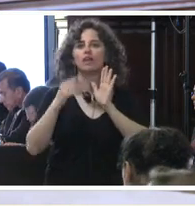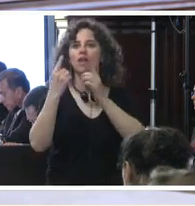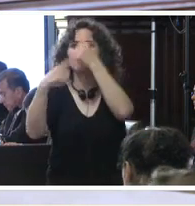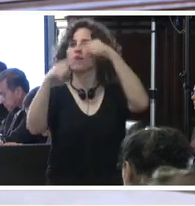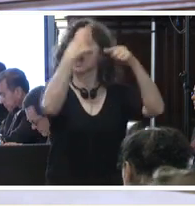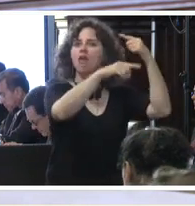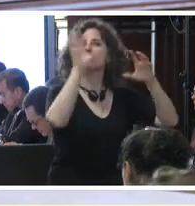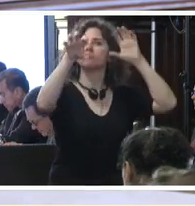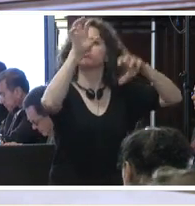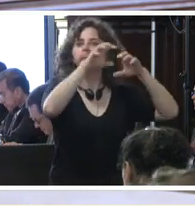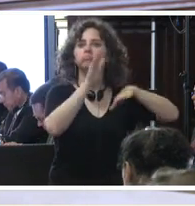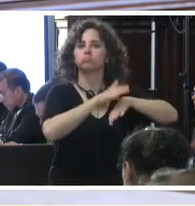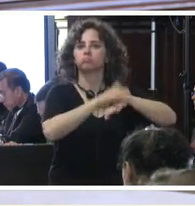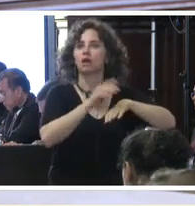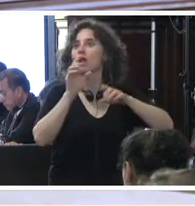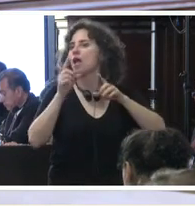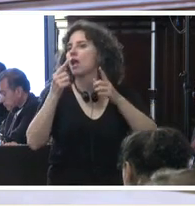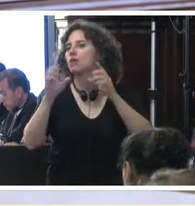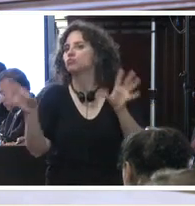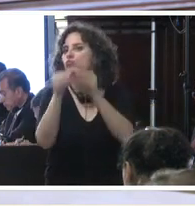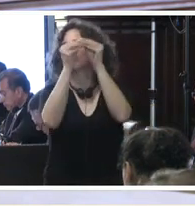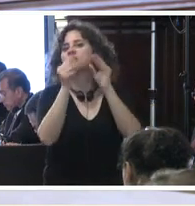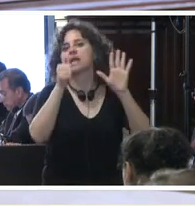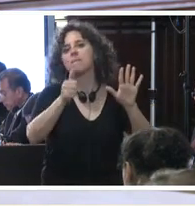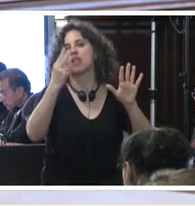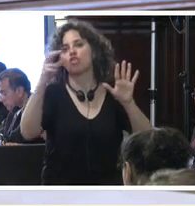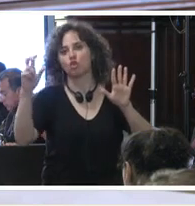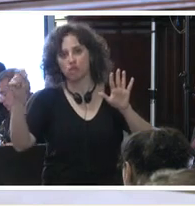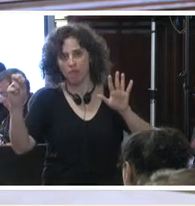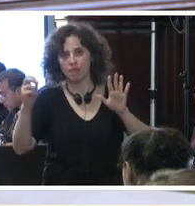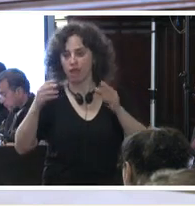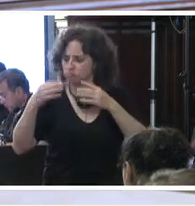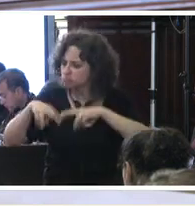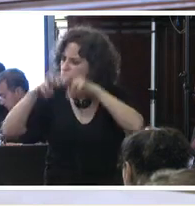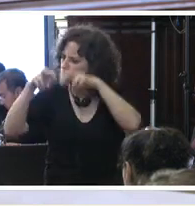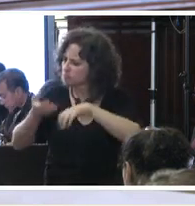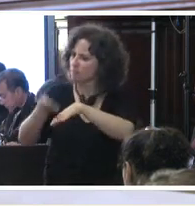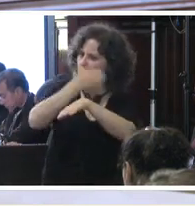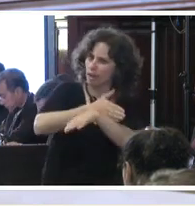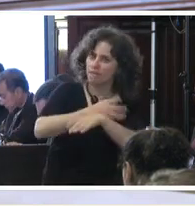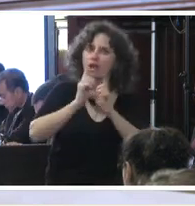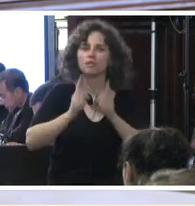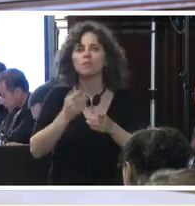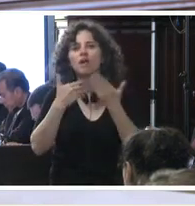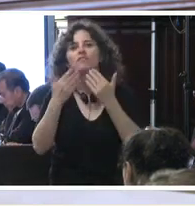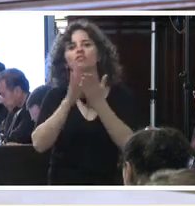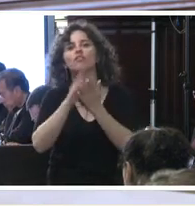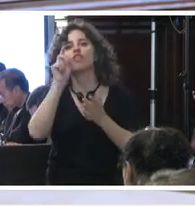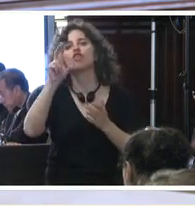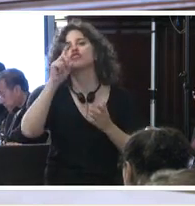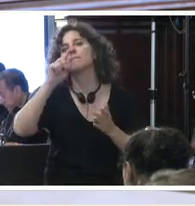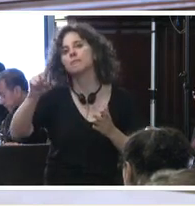diferentes procuradurías, suman alrededor de 6,200 averiguaciones previas, entonces estamos hablando de